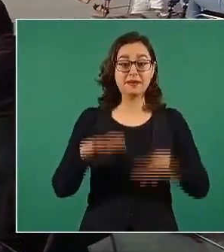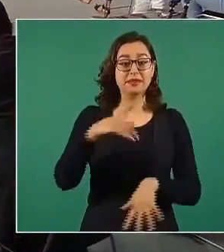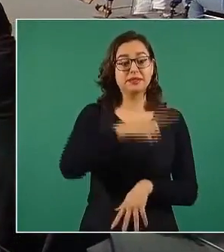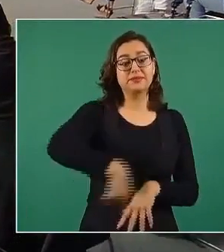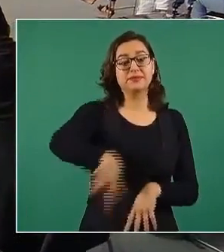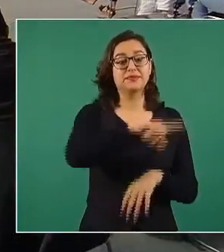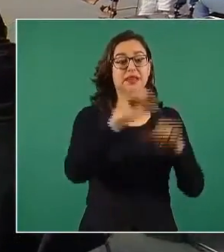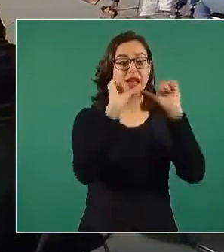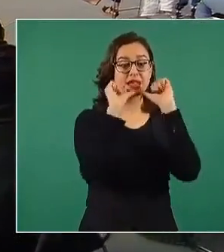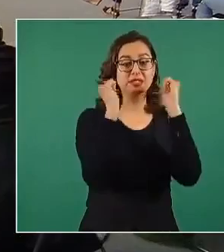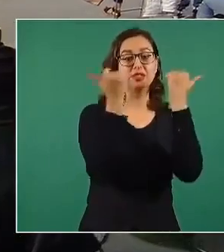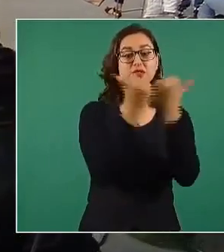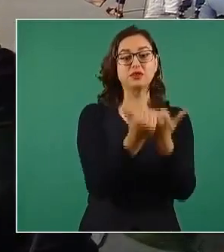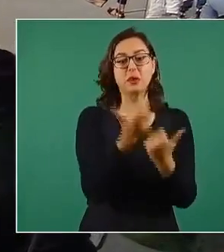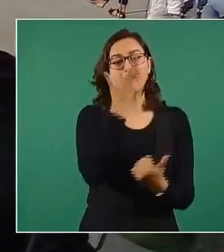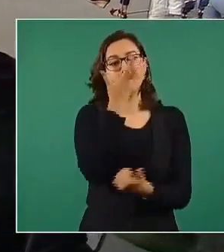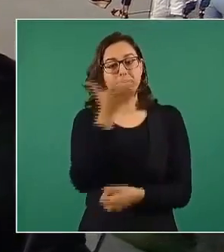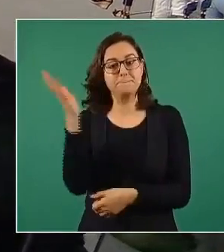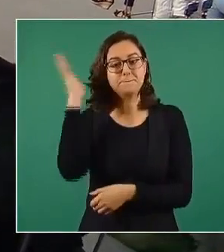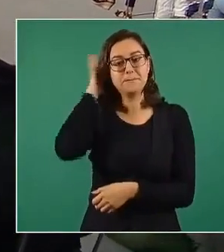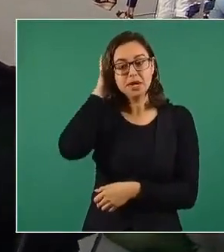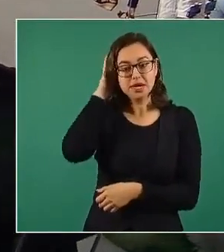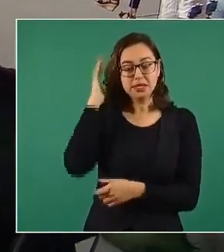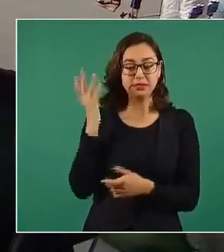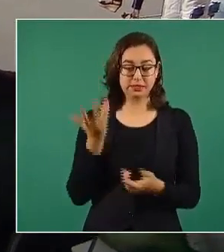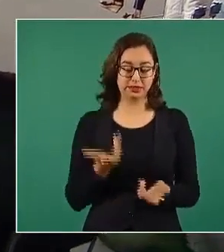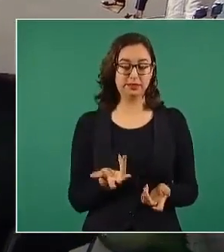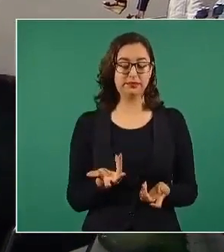actúan con un doble discurso, es una doble moral.